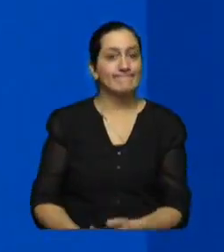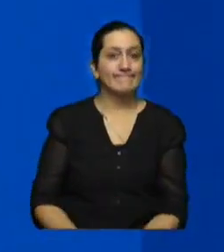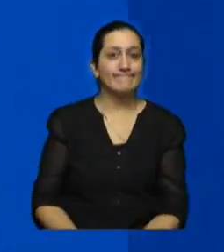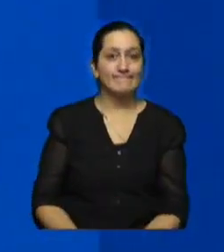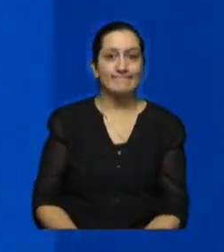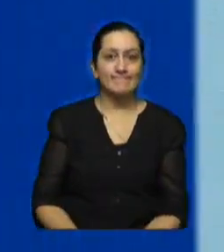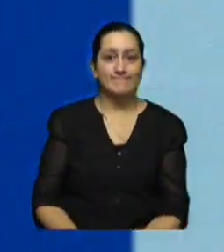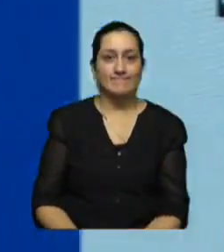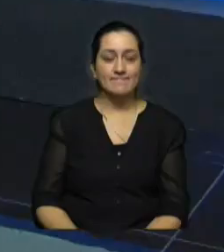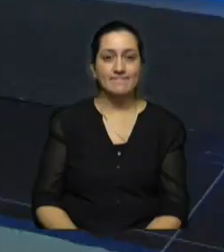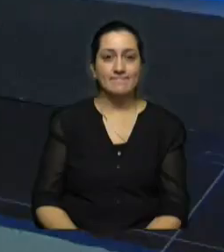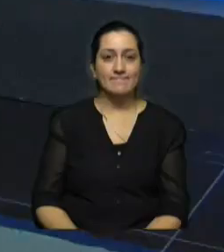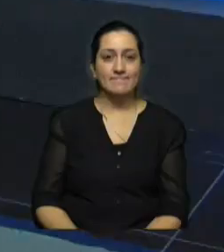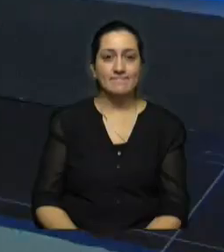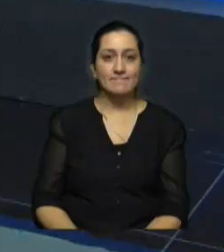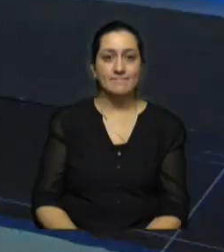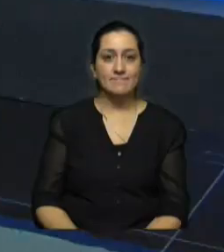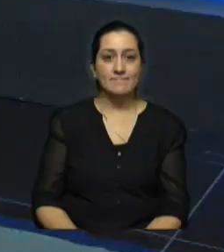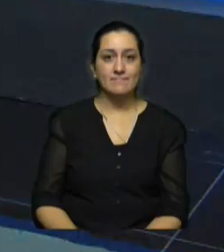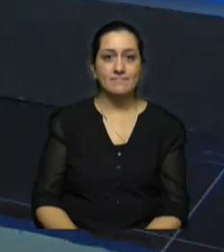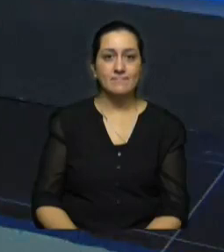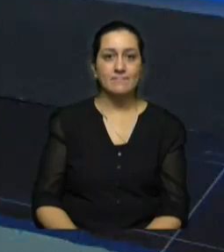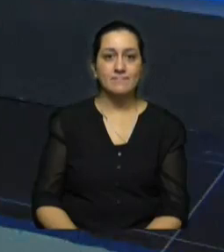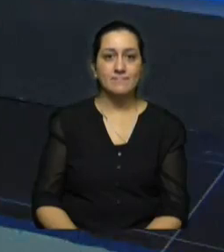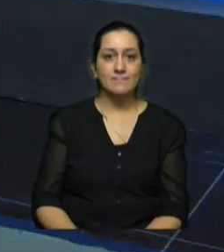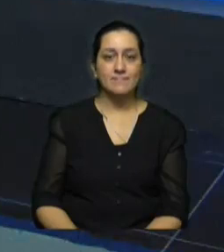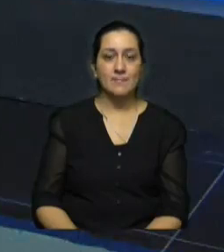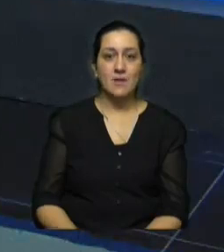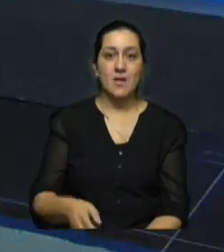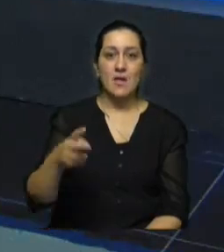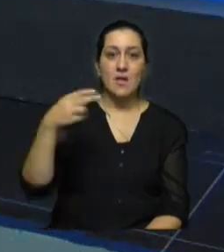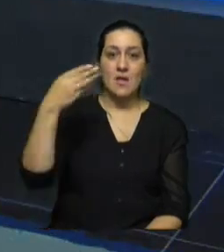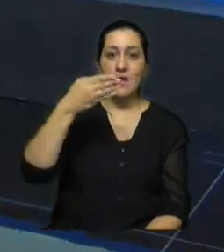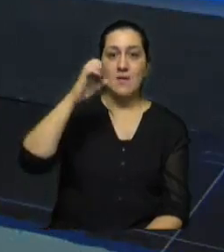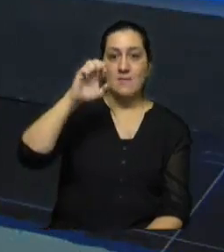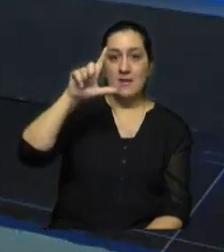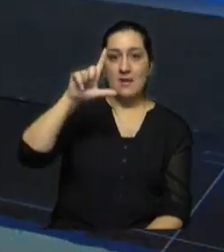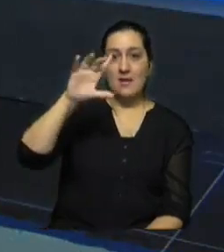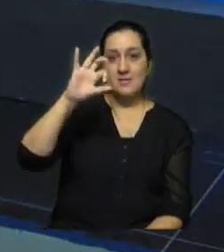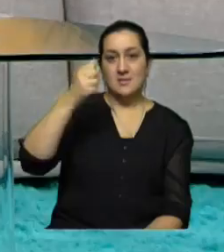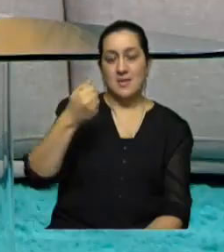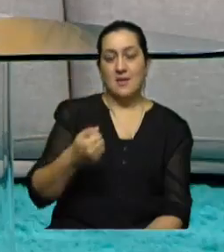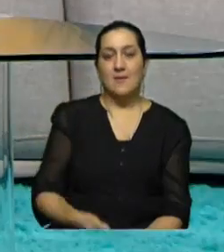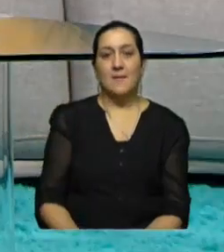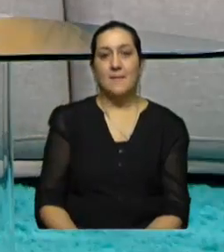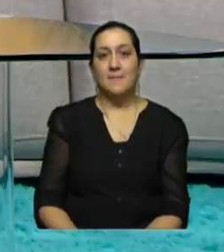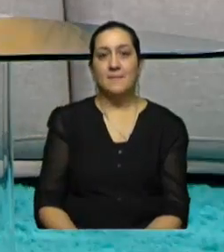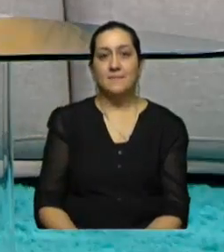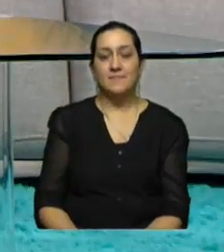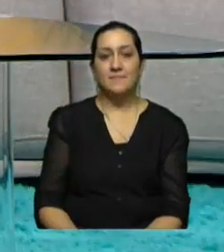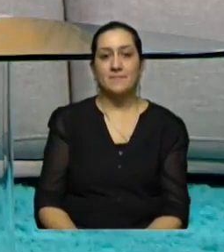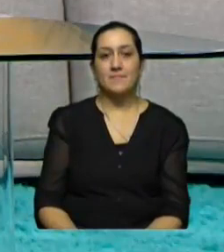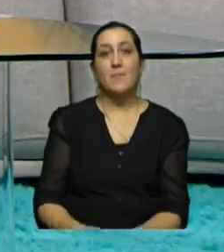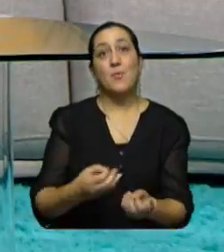¡Ah! Chano, Bielsa. Bueno, para el baño. Fue por el baño. Lo hiciste tendencia. Lo